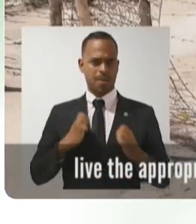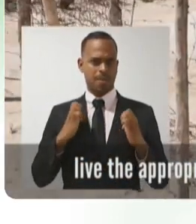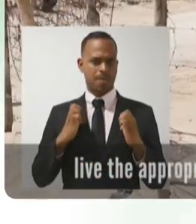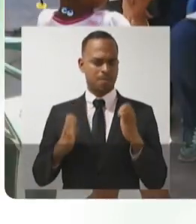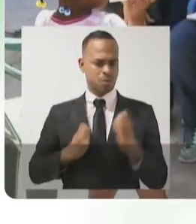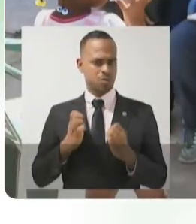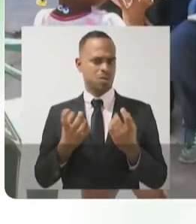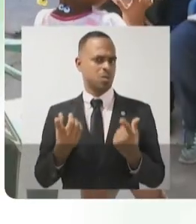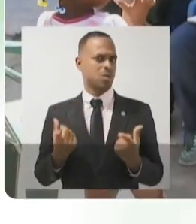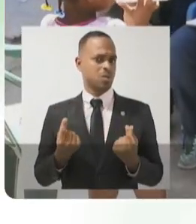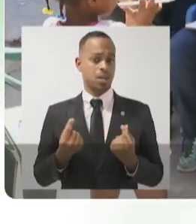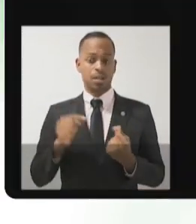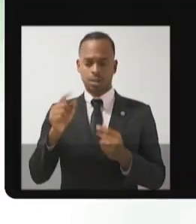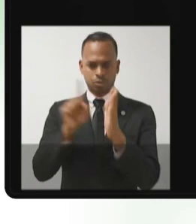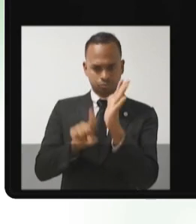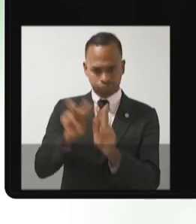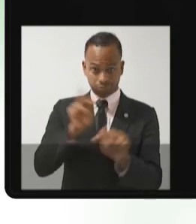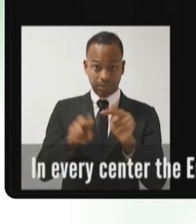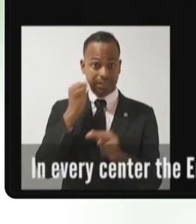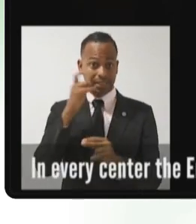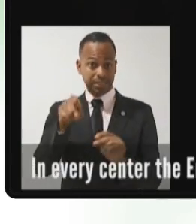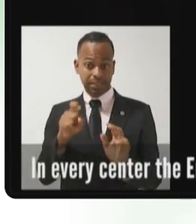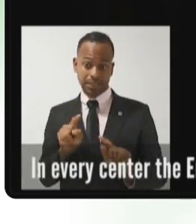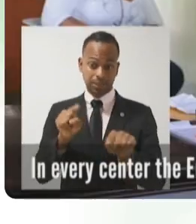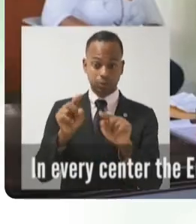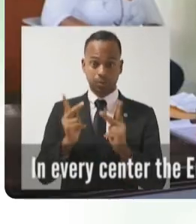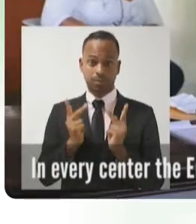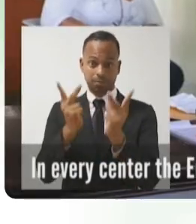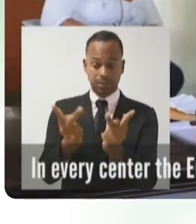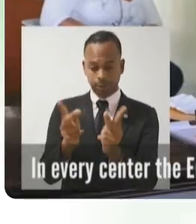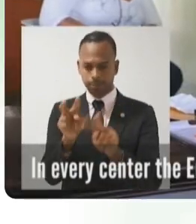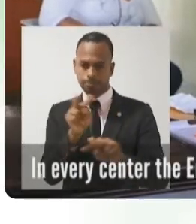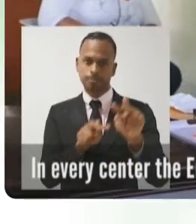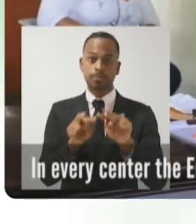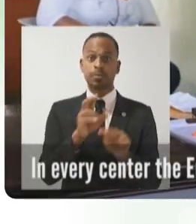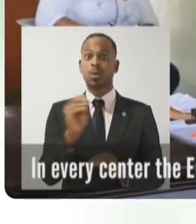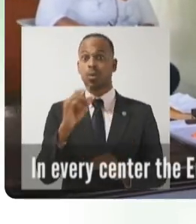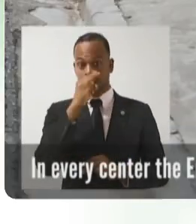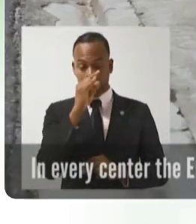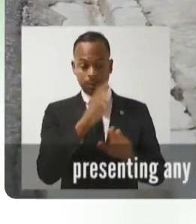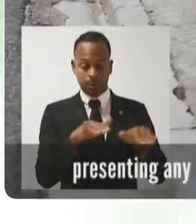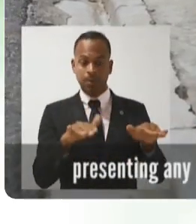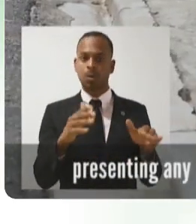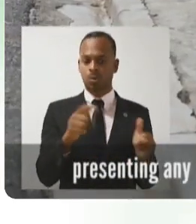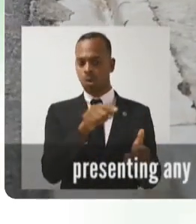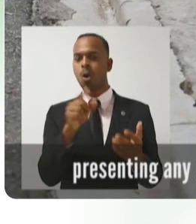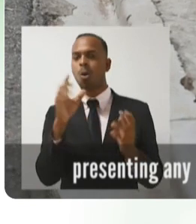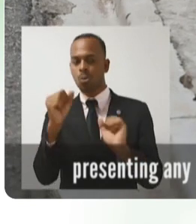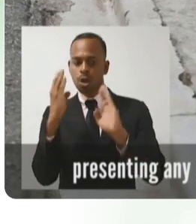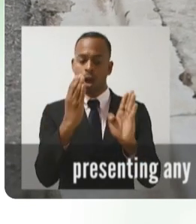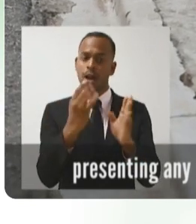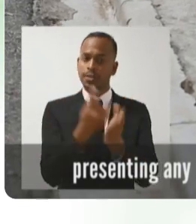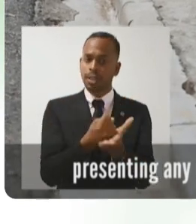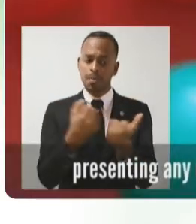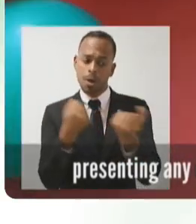realizan los informes con el fin de ver si es necesario realizar una visita técnica y también poder referir a los niños al espacio donde